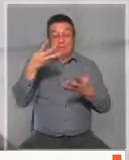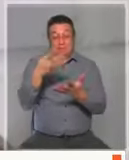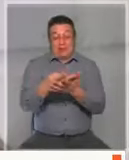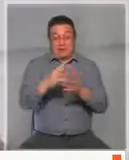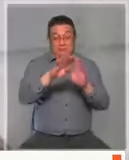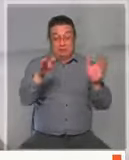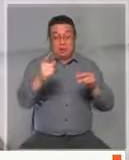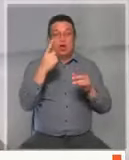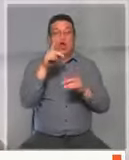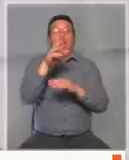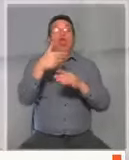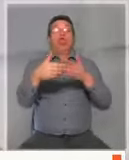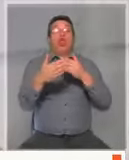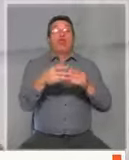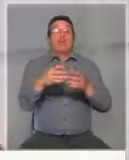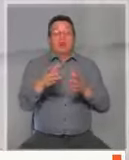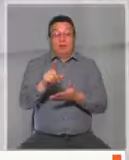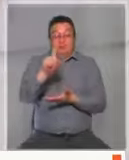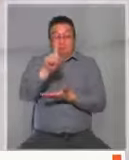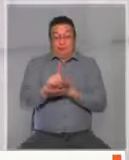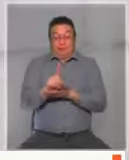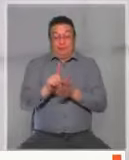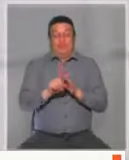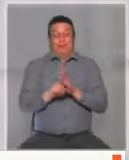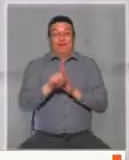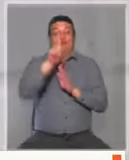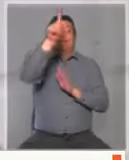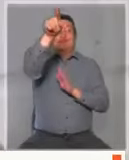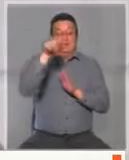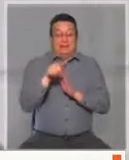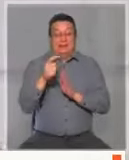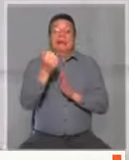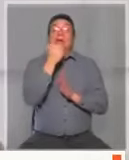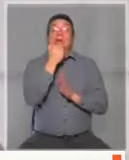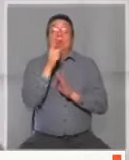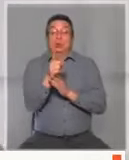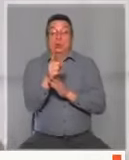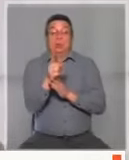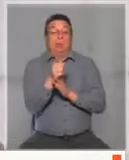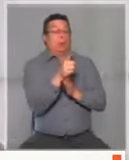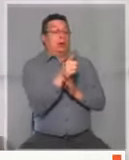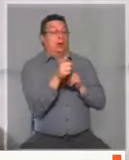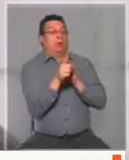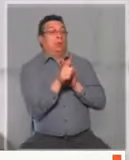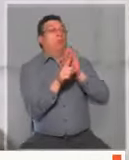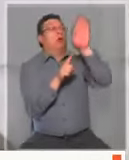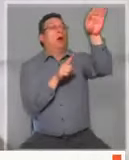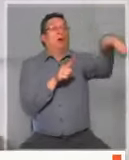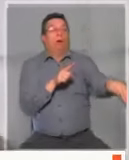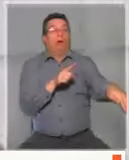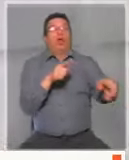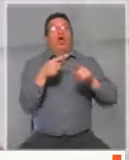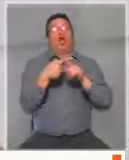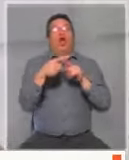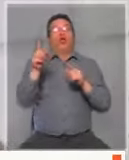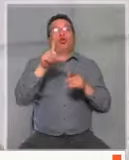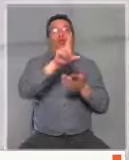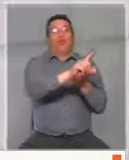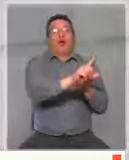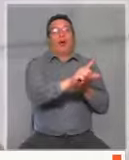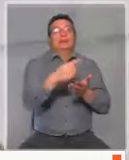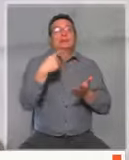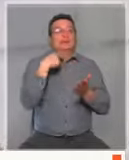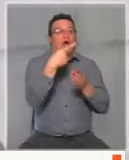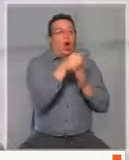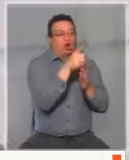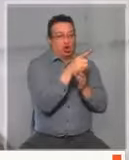la ubicación de la bala. En este caso, que es lo que imita a la persona dentro del cañón. Y debería haber estado